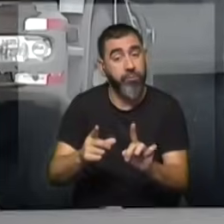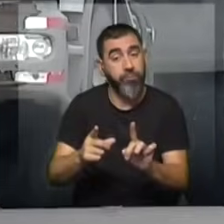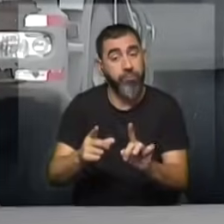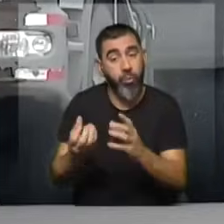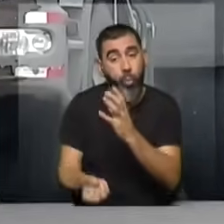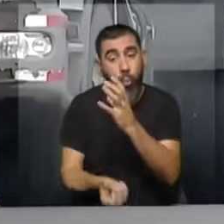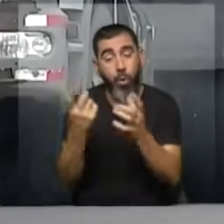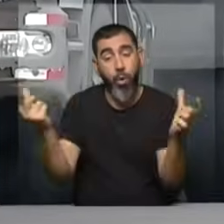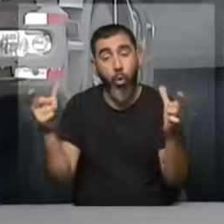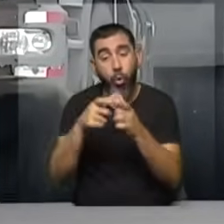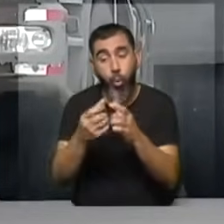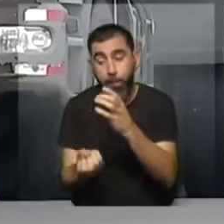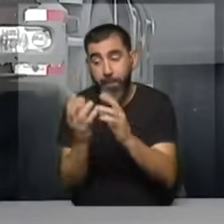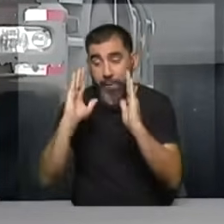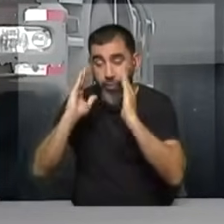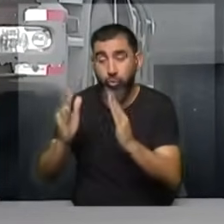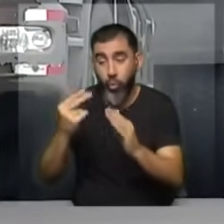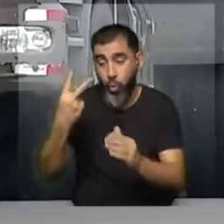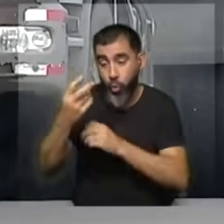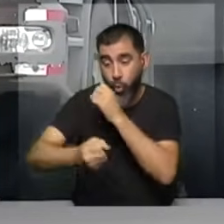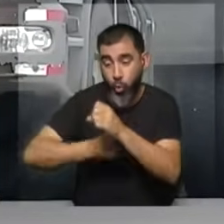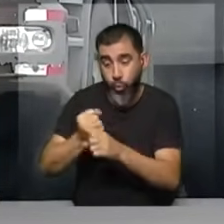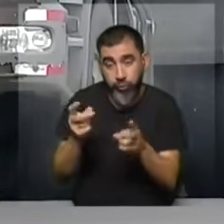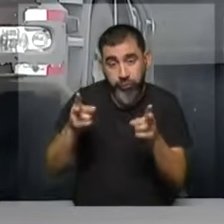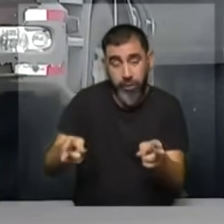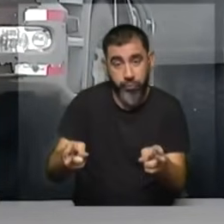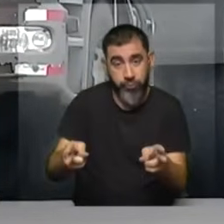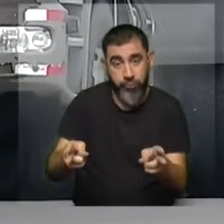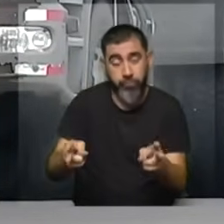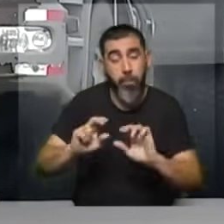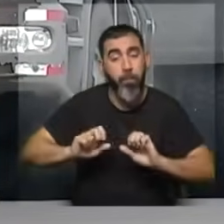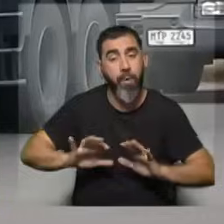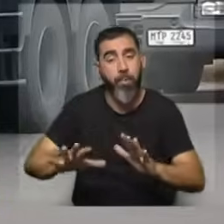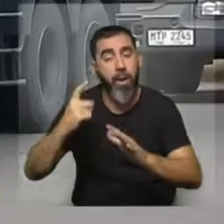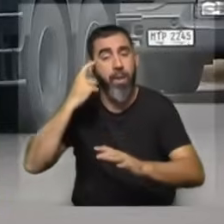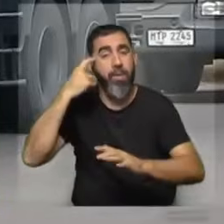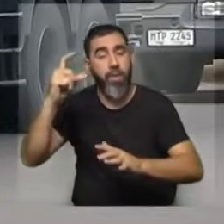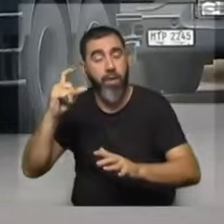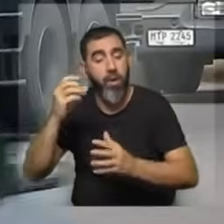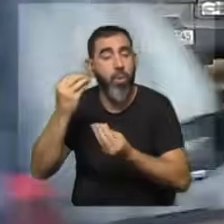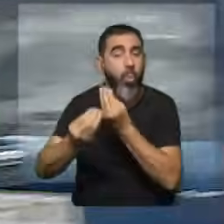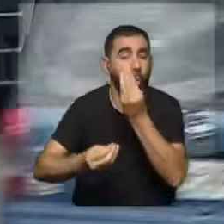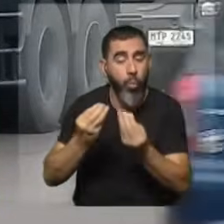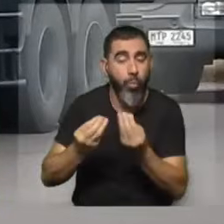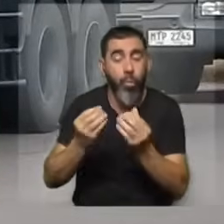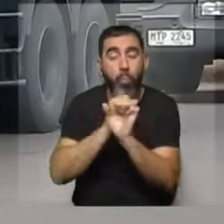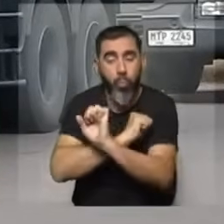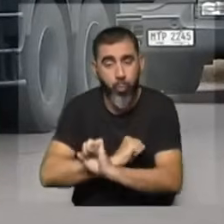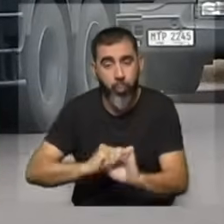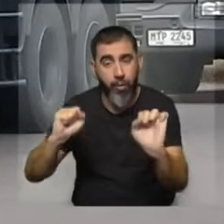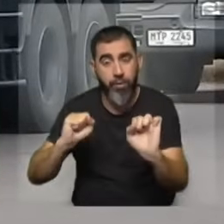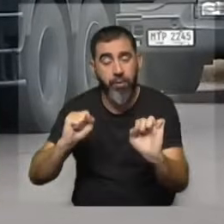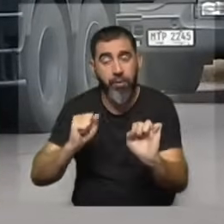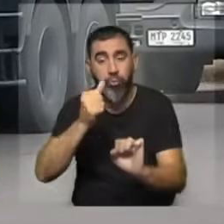crear una comisión para trabajar durante estos dos años en elaborar ideas y ver por dónde podemos